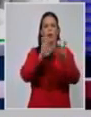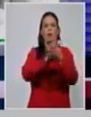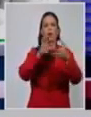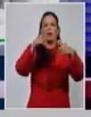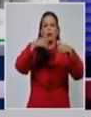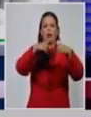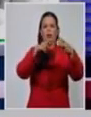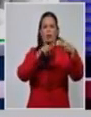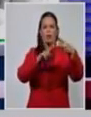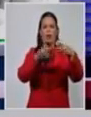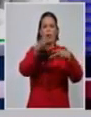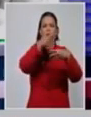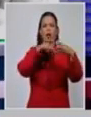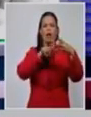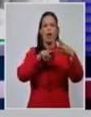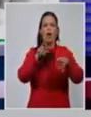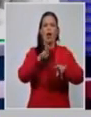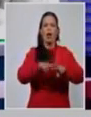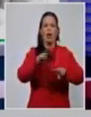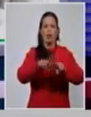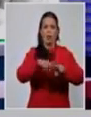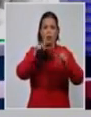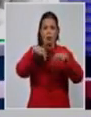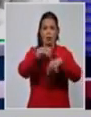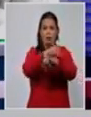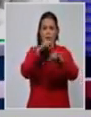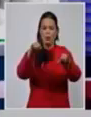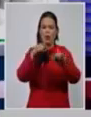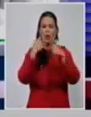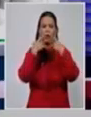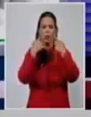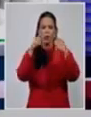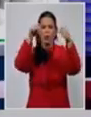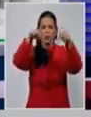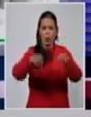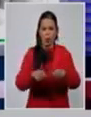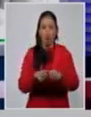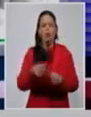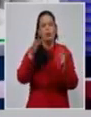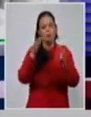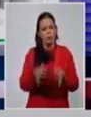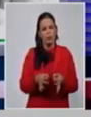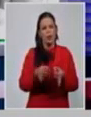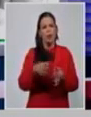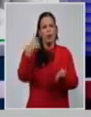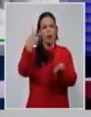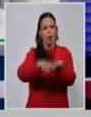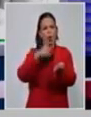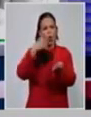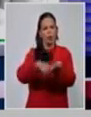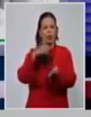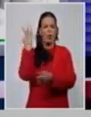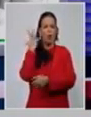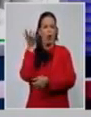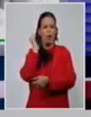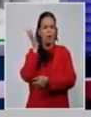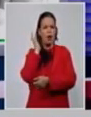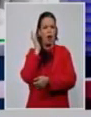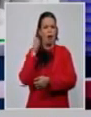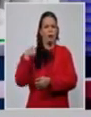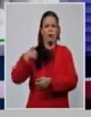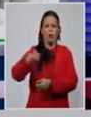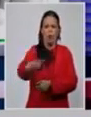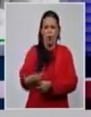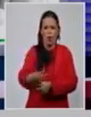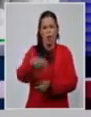sido los datos más relevantes en esta jornada a partir del parte habitual ofrecido por el director nacional de